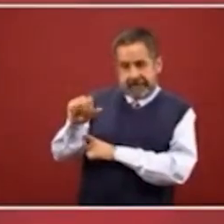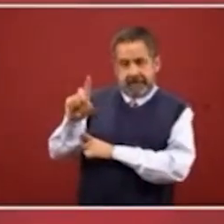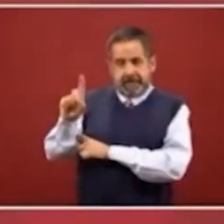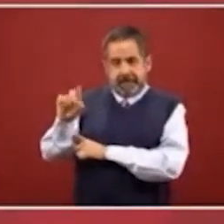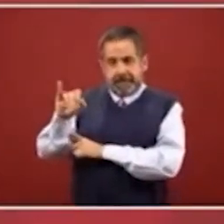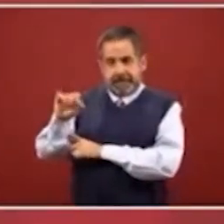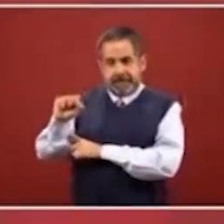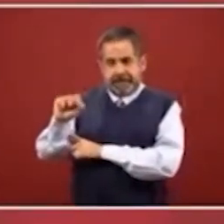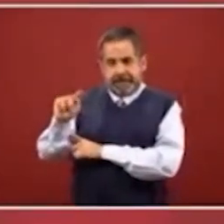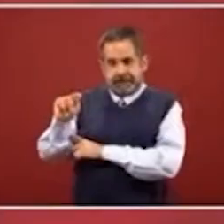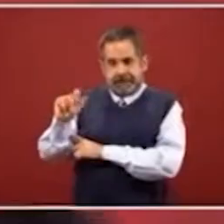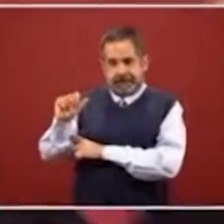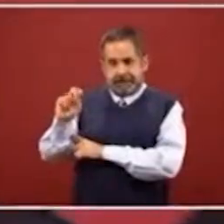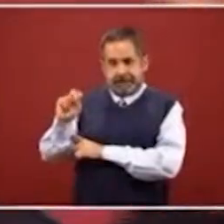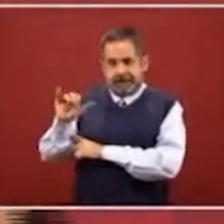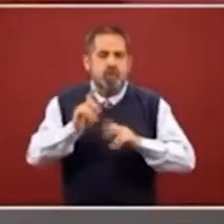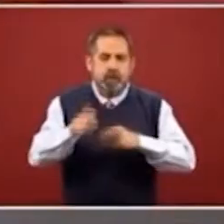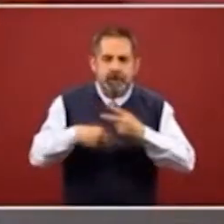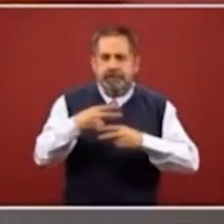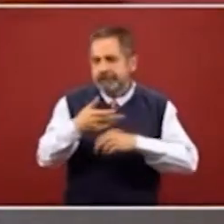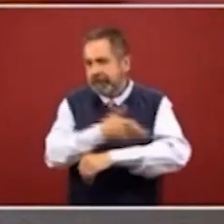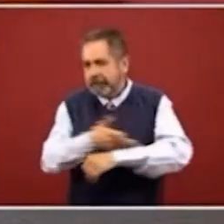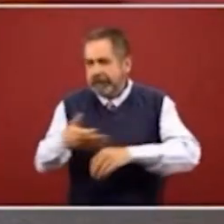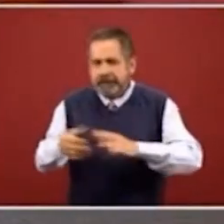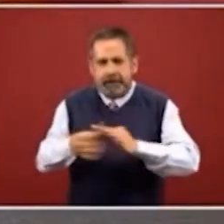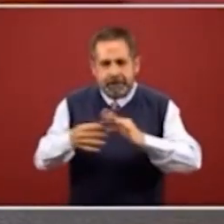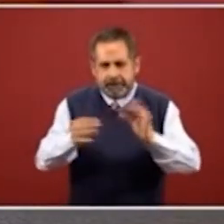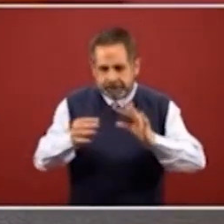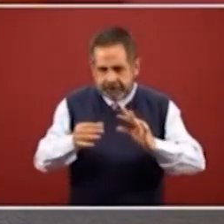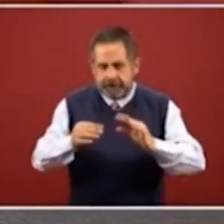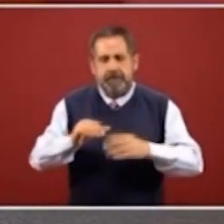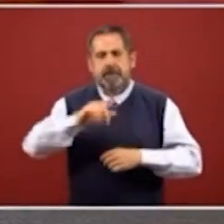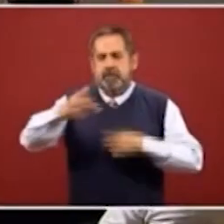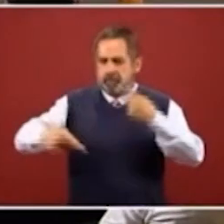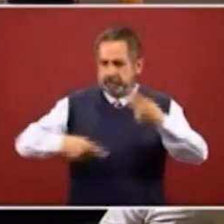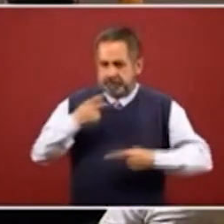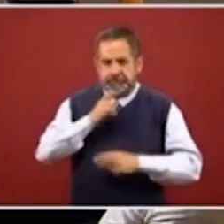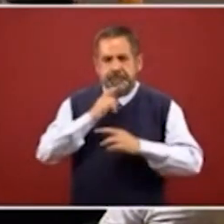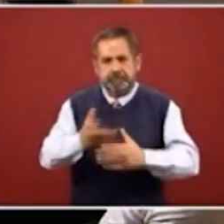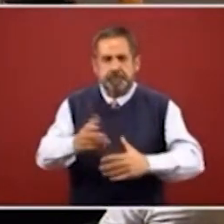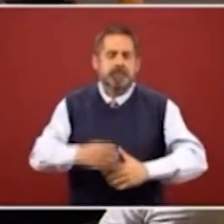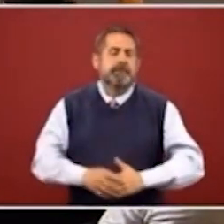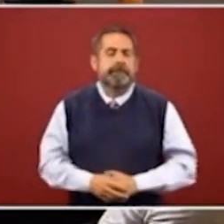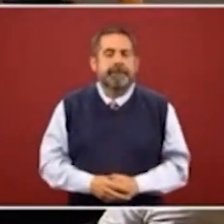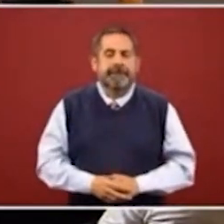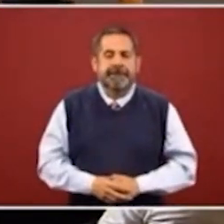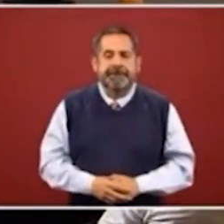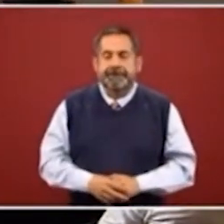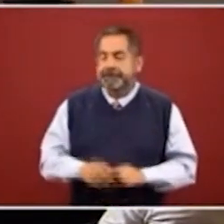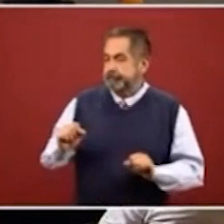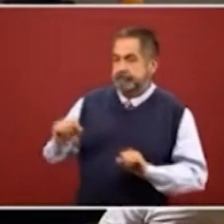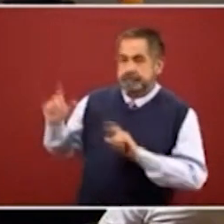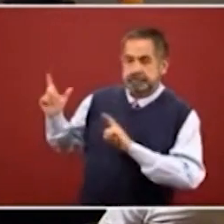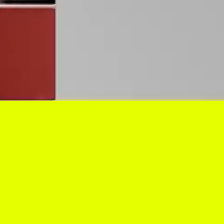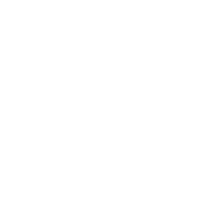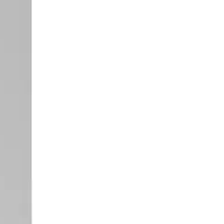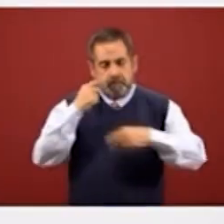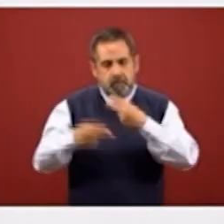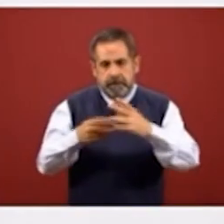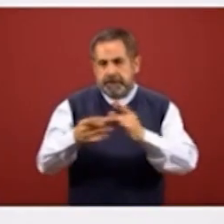de 312 reportados el domingo a 367 este lunes, es decir, 55 enfermos